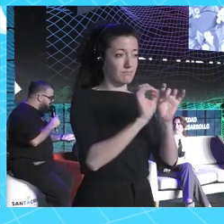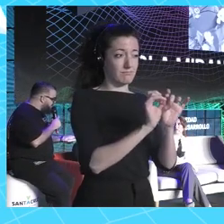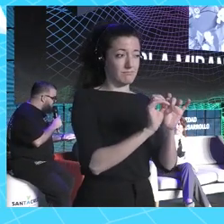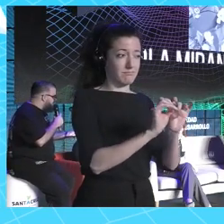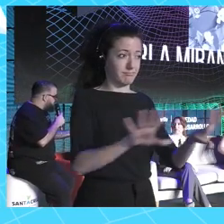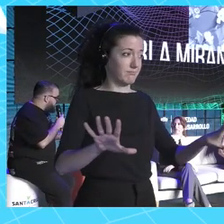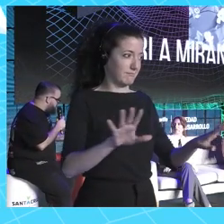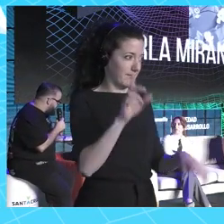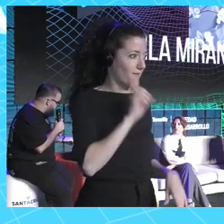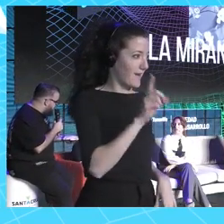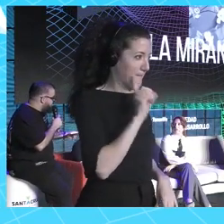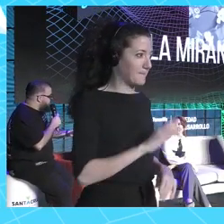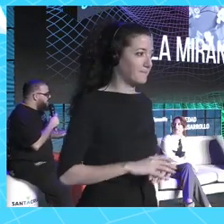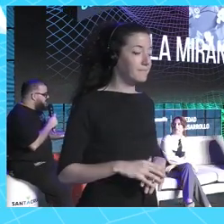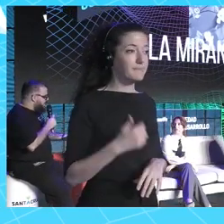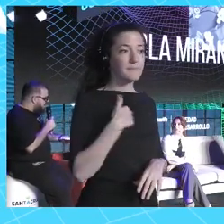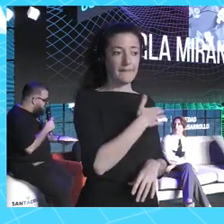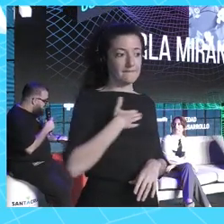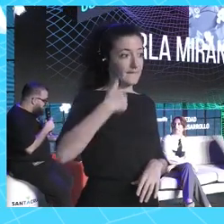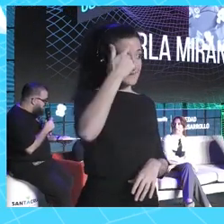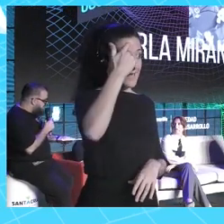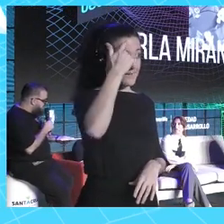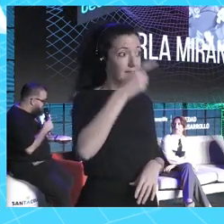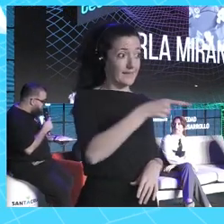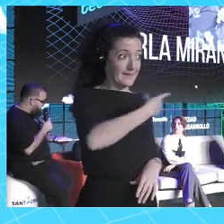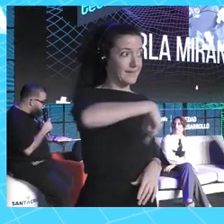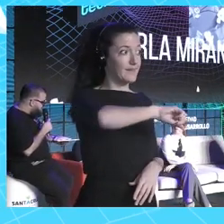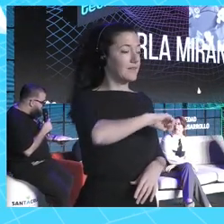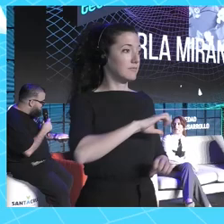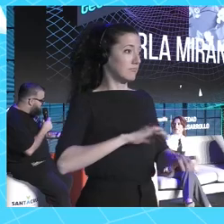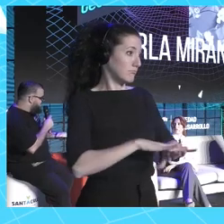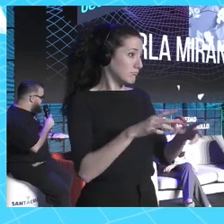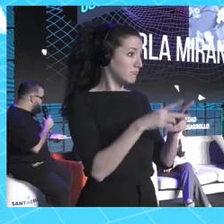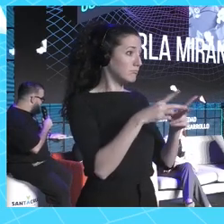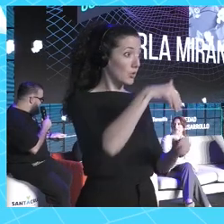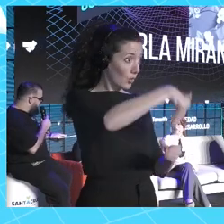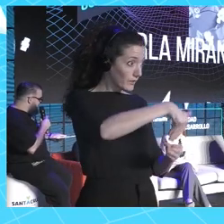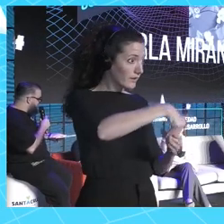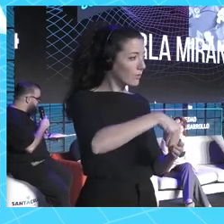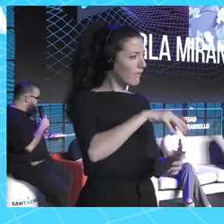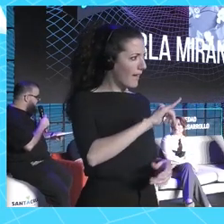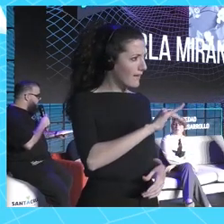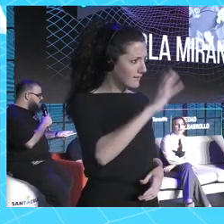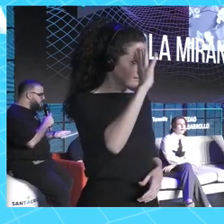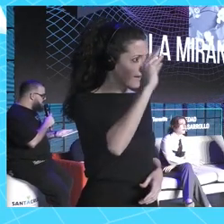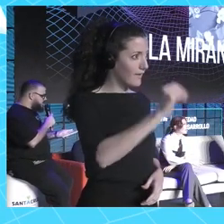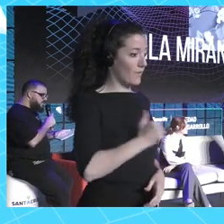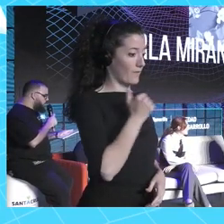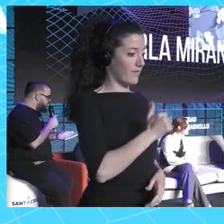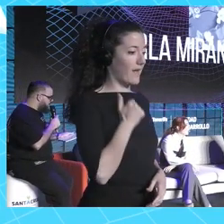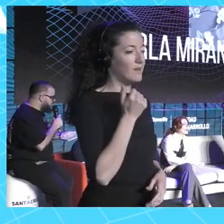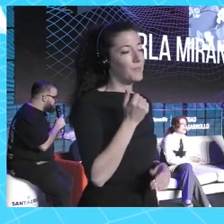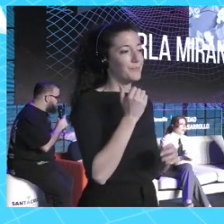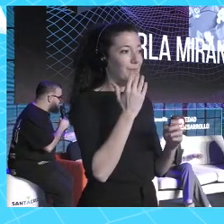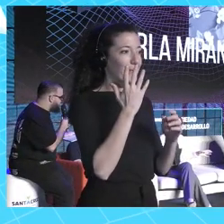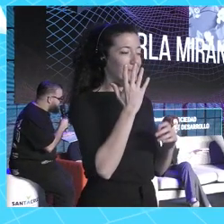a día de hoy en vuestro contenido utilizáis e inteligencias artificiales algunos de ustedes algún que otro filtro